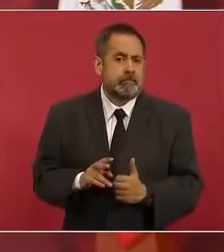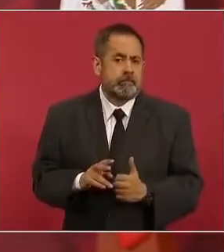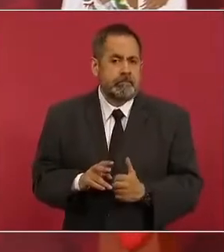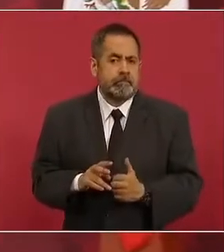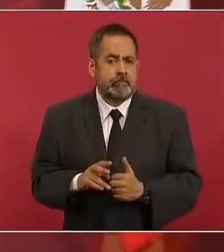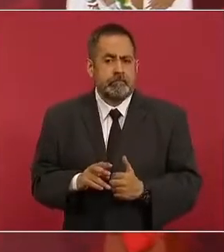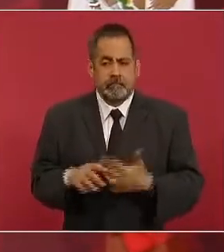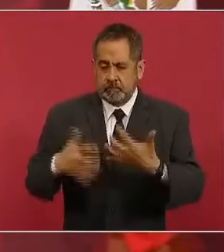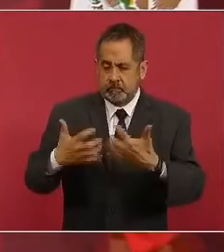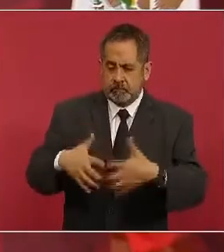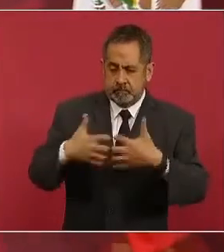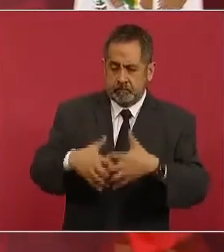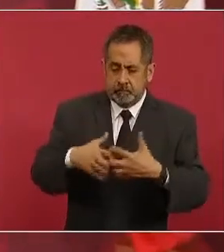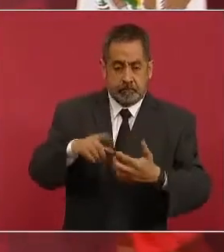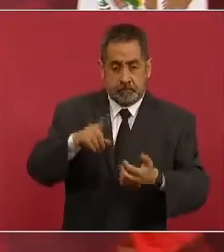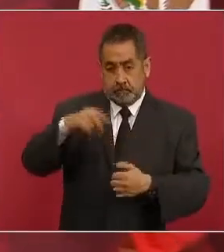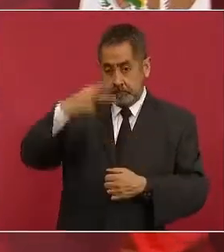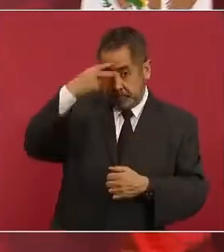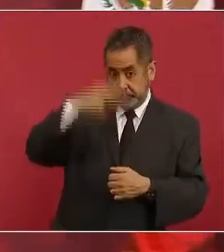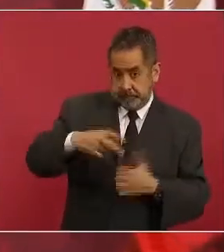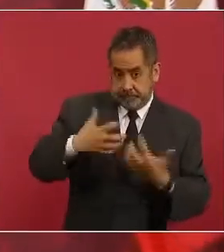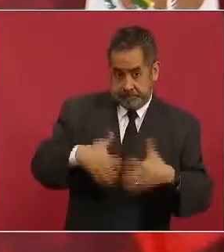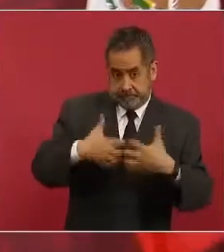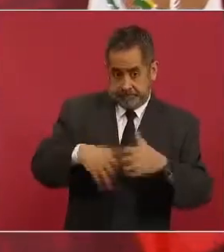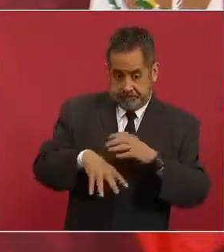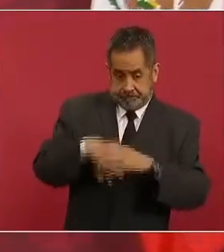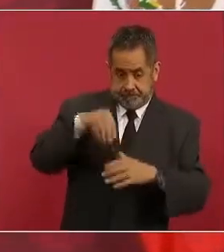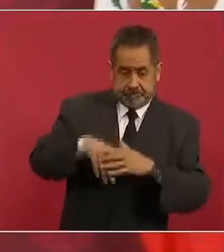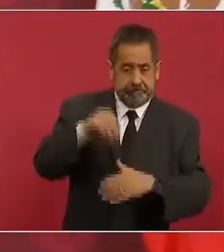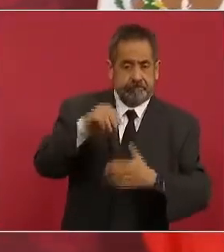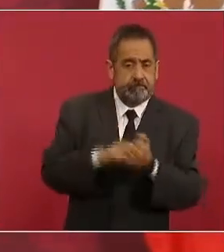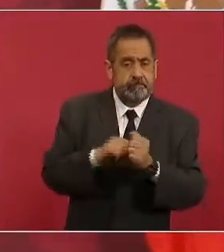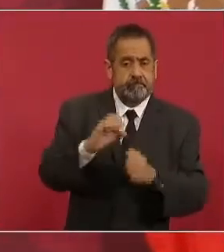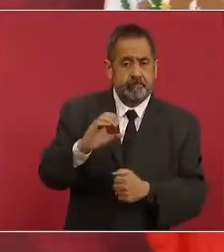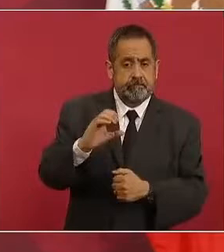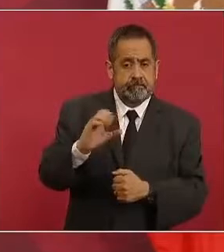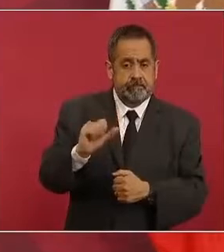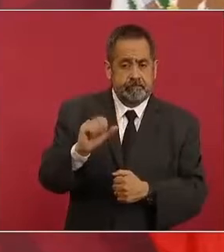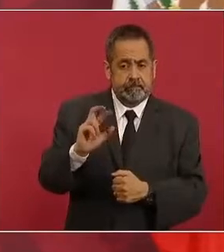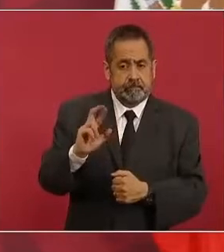la producción de energía con carbón en México con relación